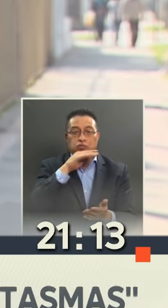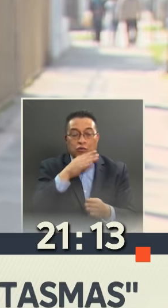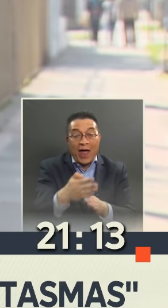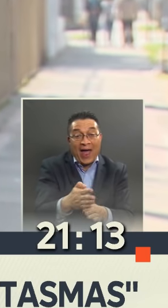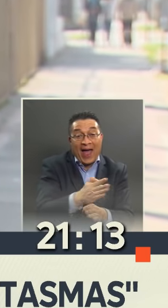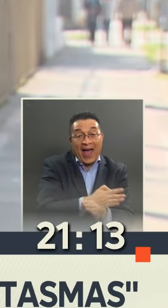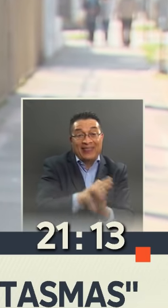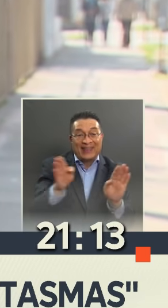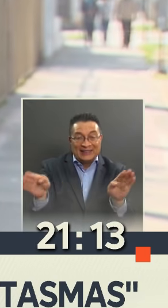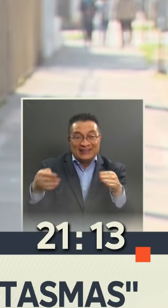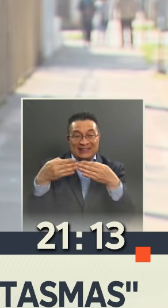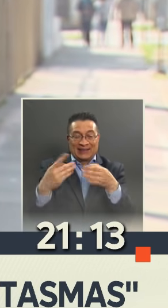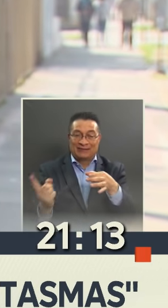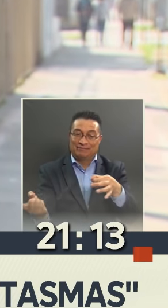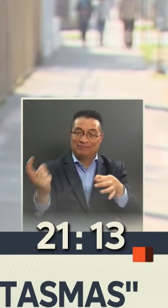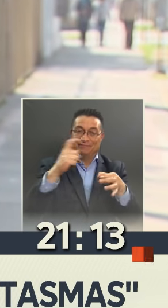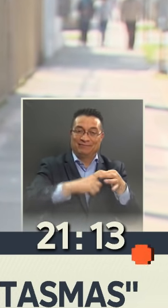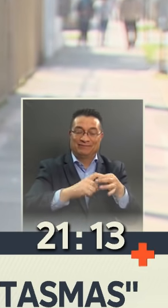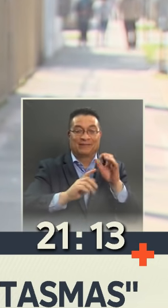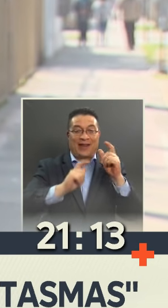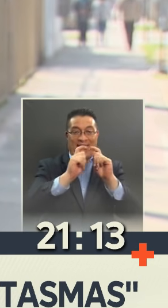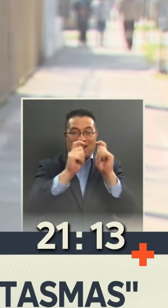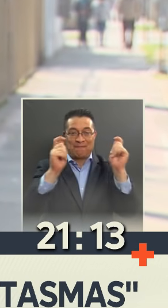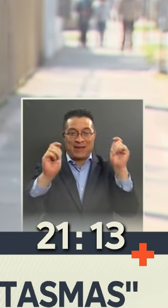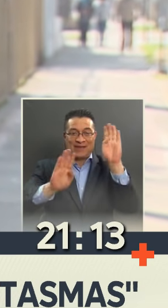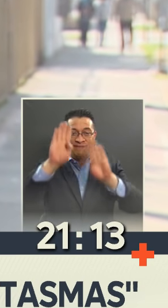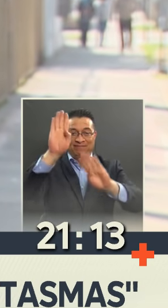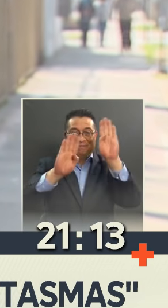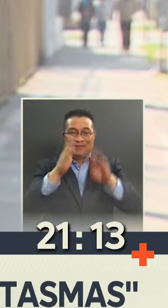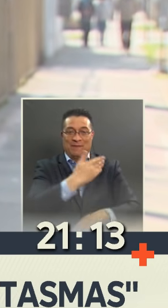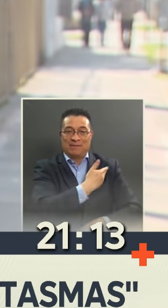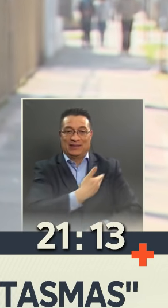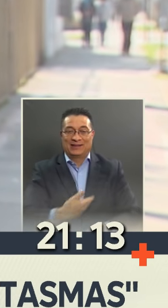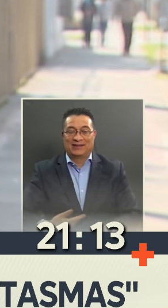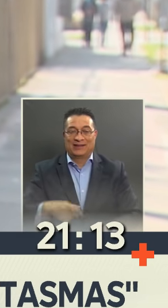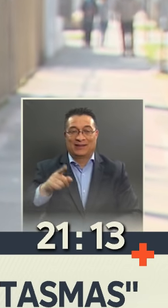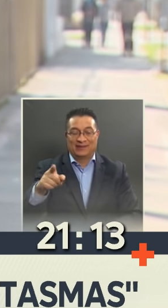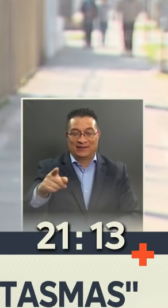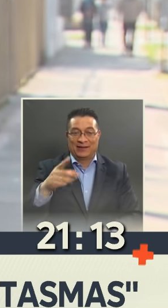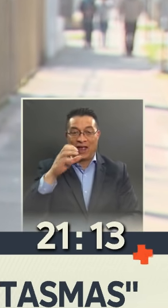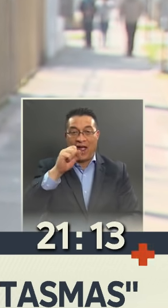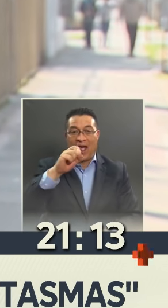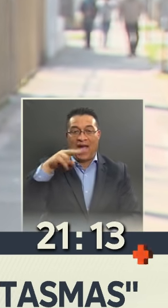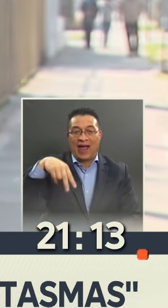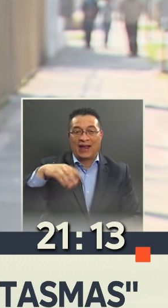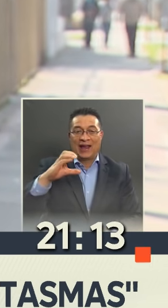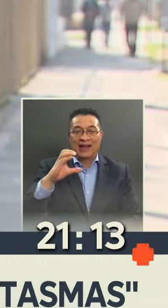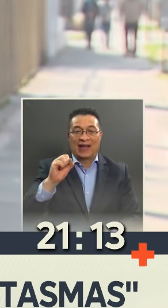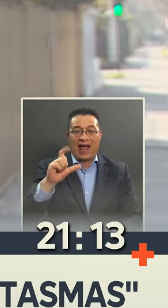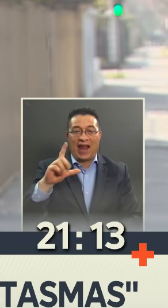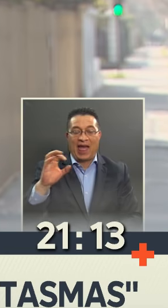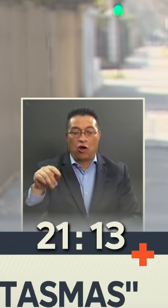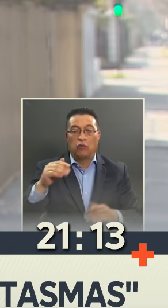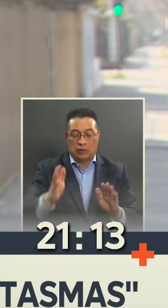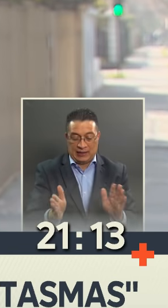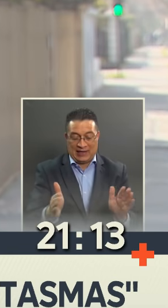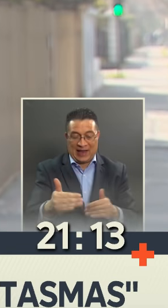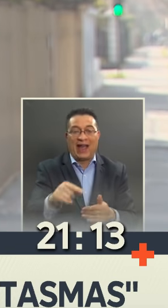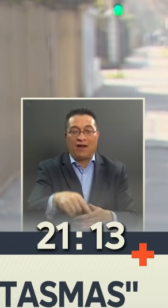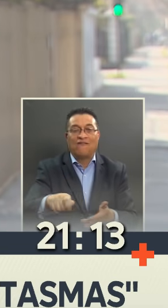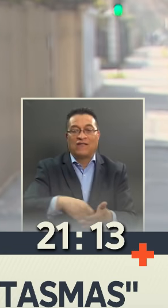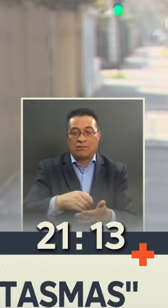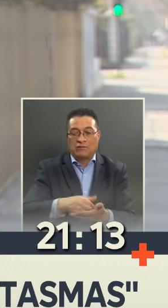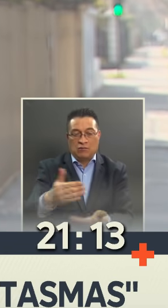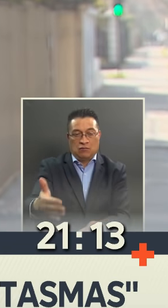cierre de la inscripción de la campaña presidencial del candidato mapuche Diego Ancalao, una caja con firmas. La gente que se